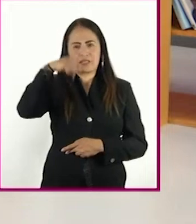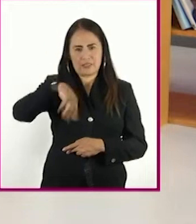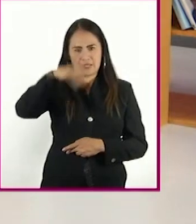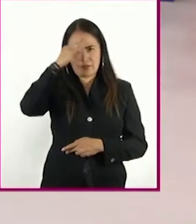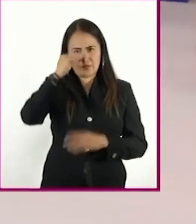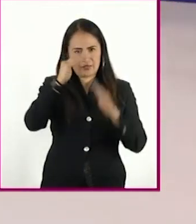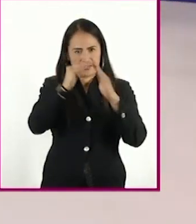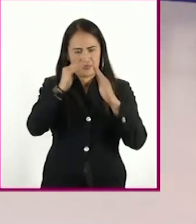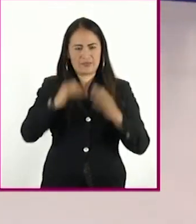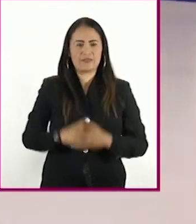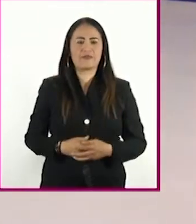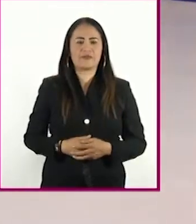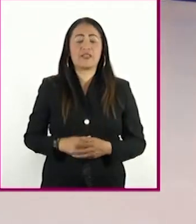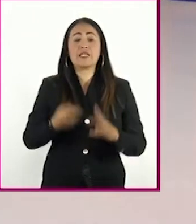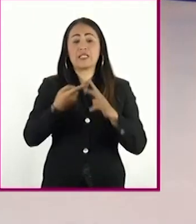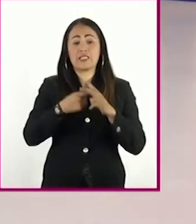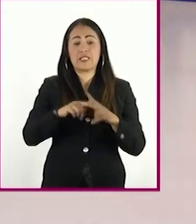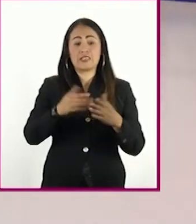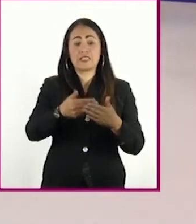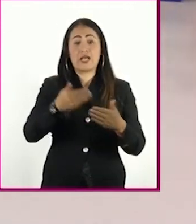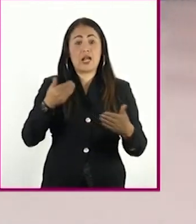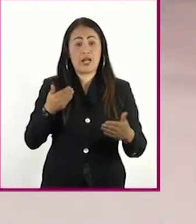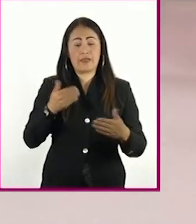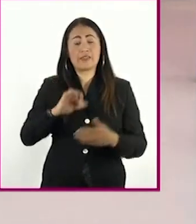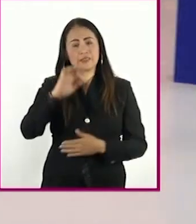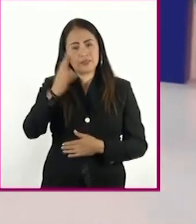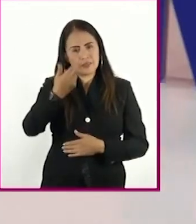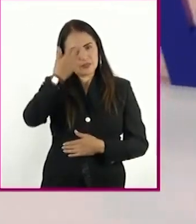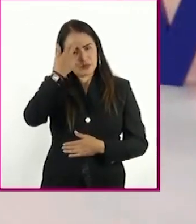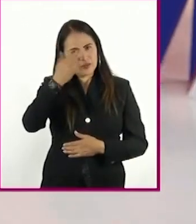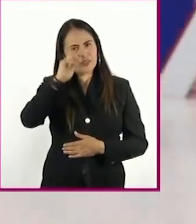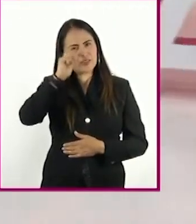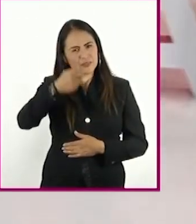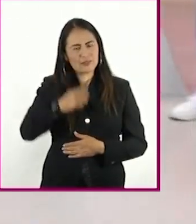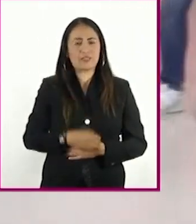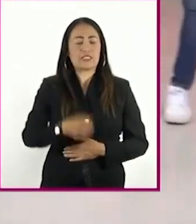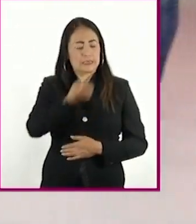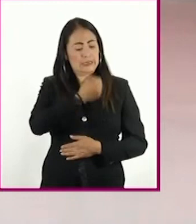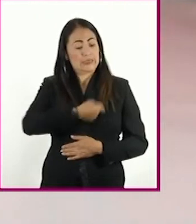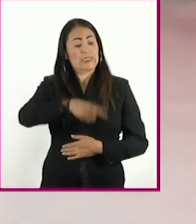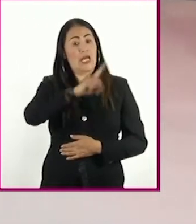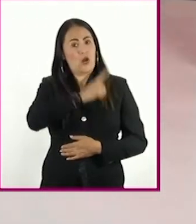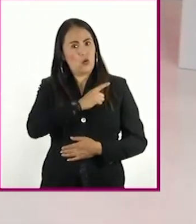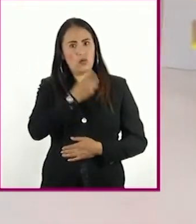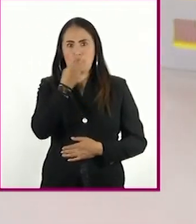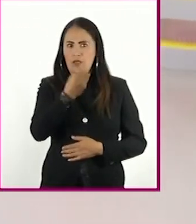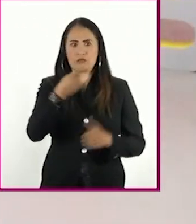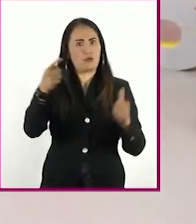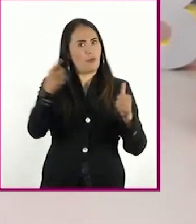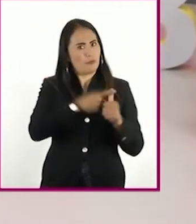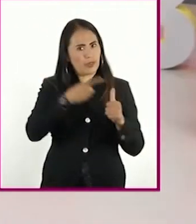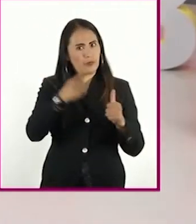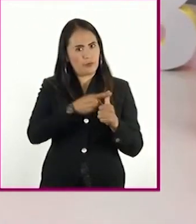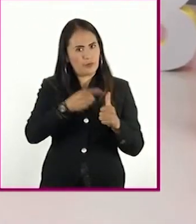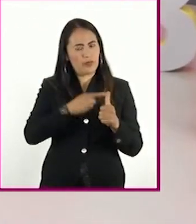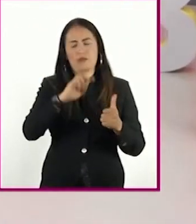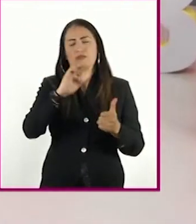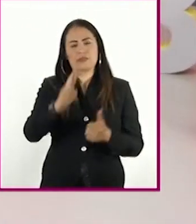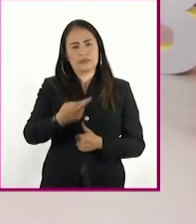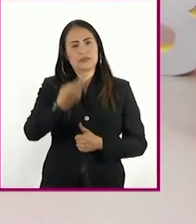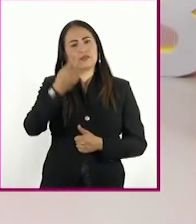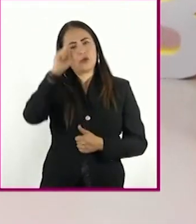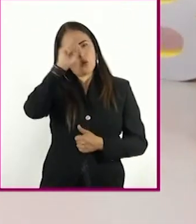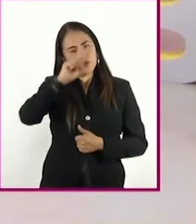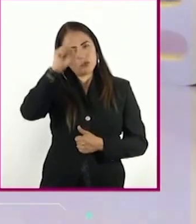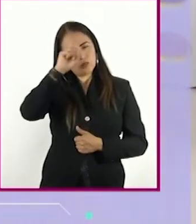Casa. Antes de iniciar, permítanme recordarles algo. La salud es lo primero, por lo que les recomiendo que